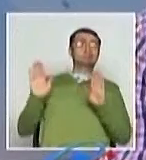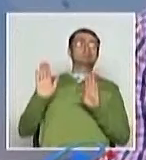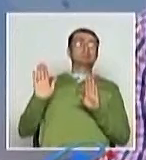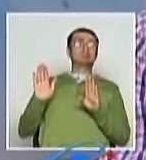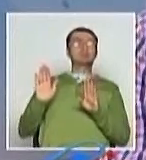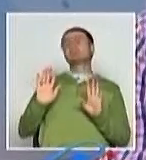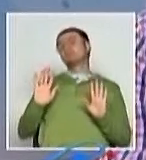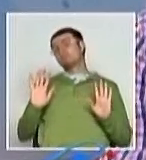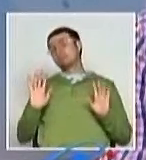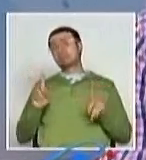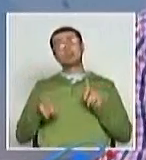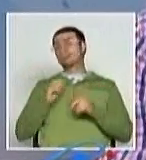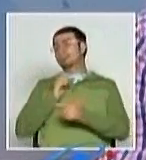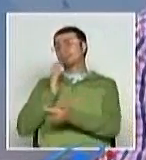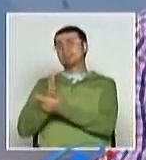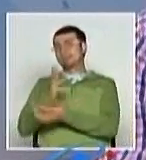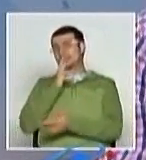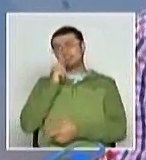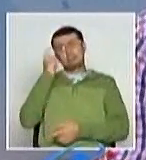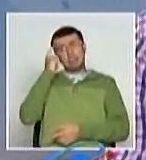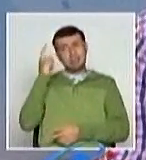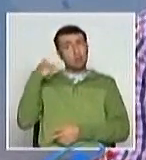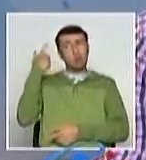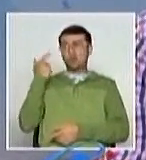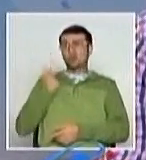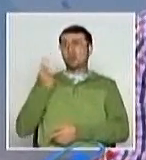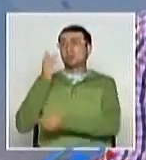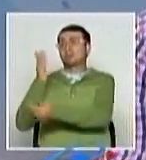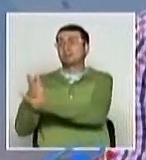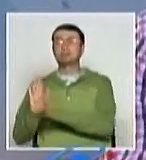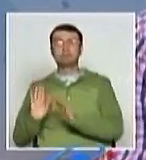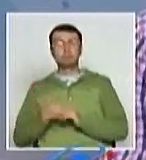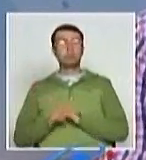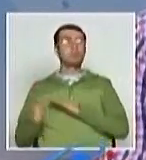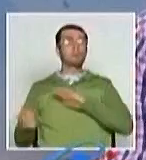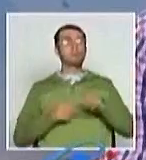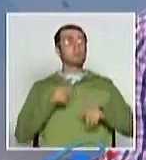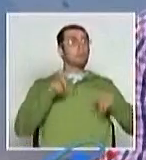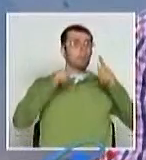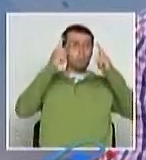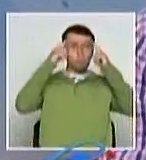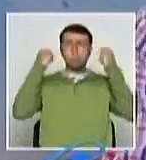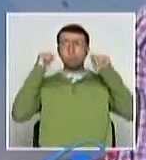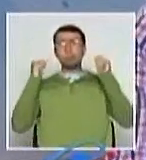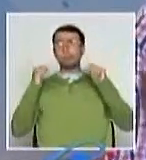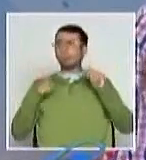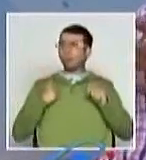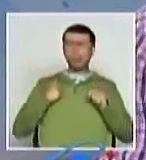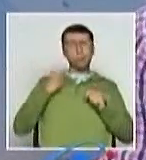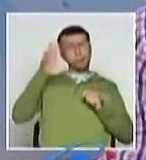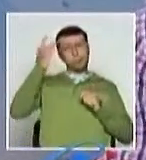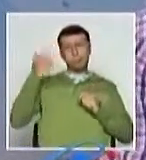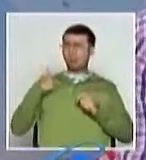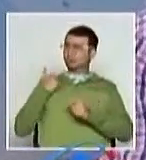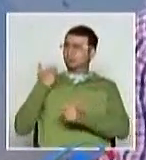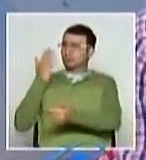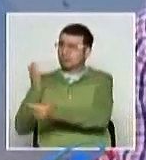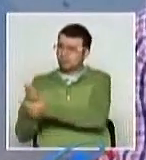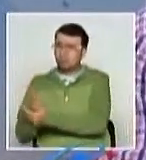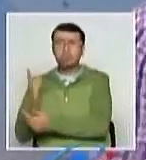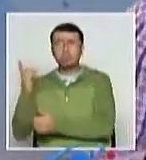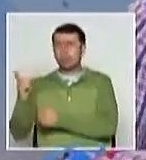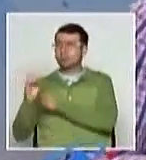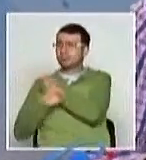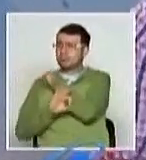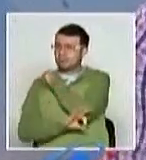preocupados eh dicen yo no entiendo por qué me remitieron donde el psiquiatra si lo que tengo es un dolor en el hombro